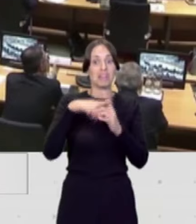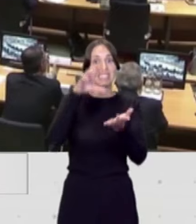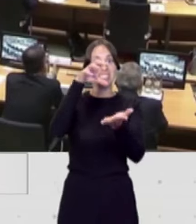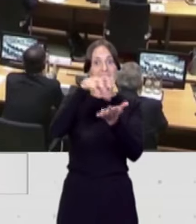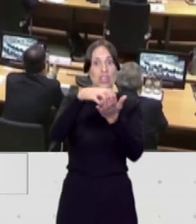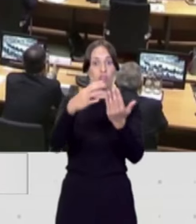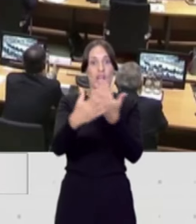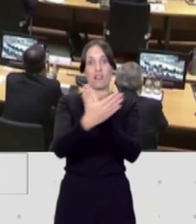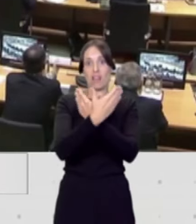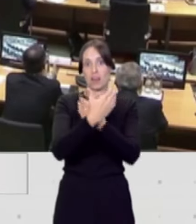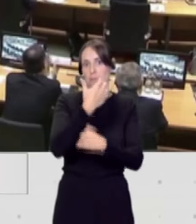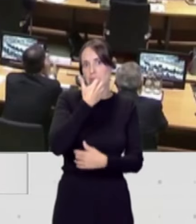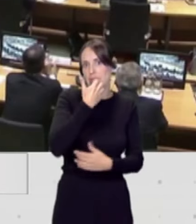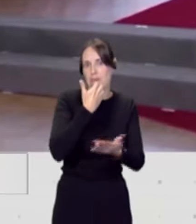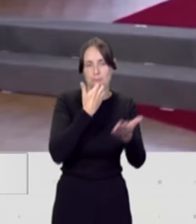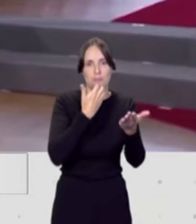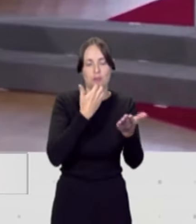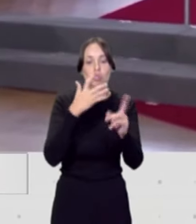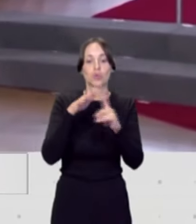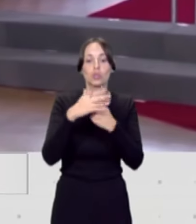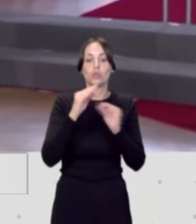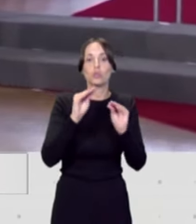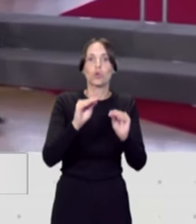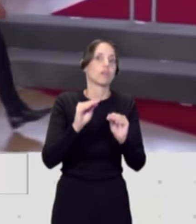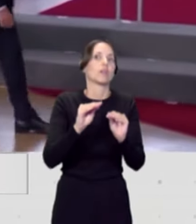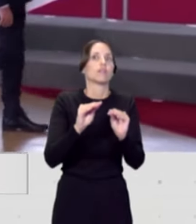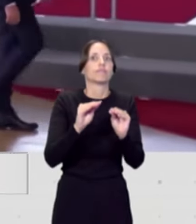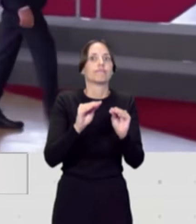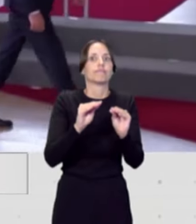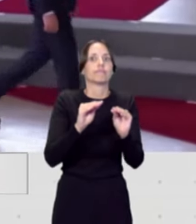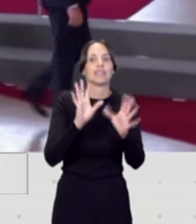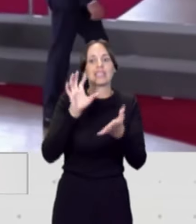Albania, por ejemplo, como, sí, apuntábamos, va a ser siempre peor que la de